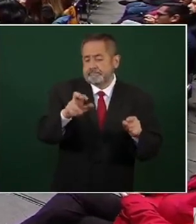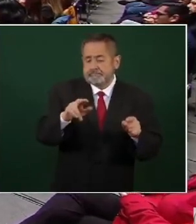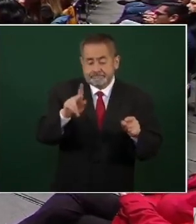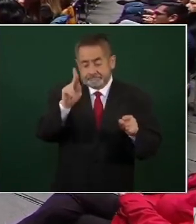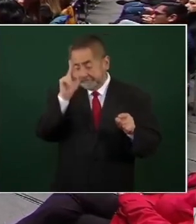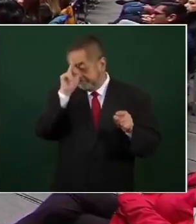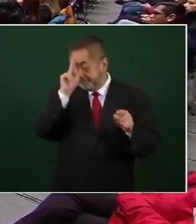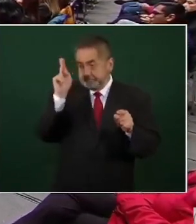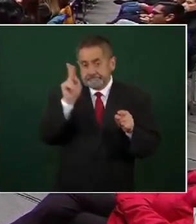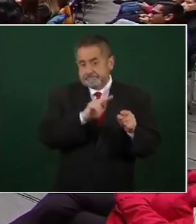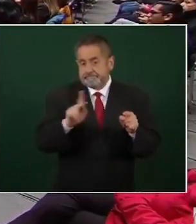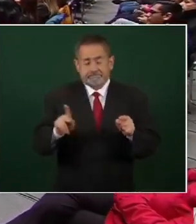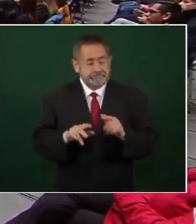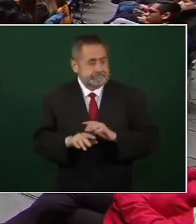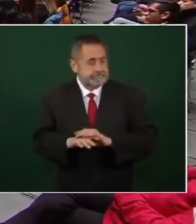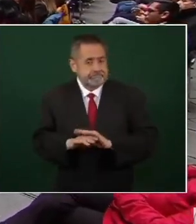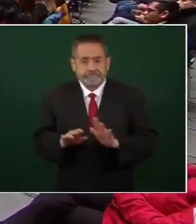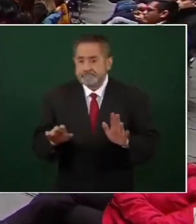Peor.